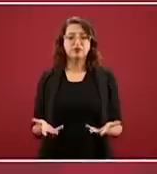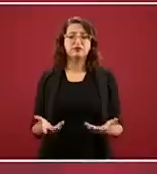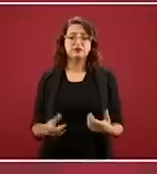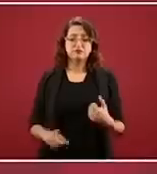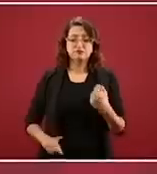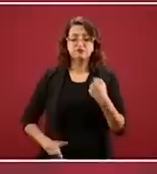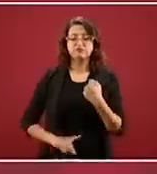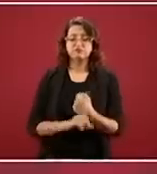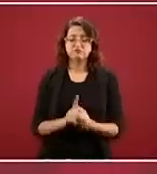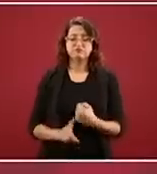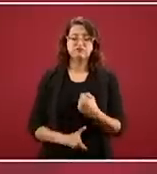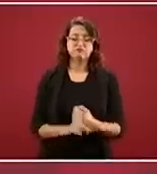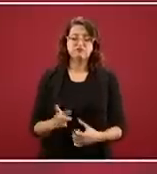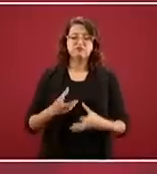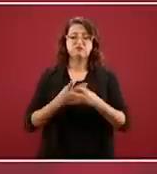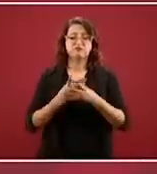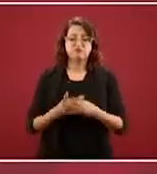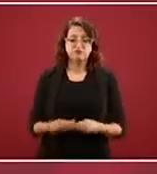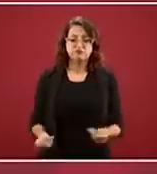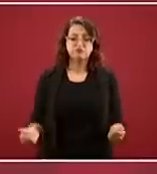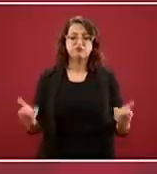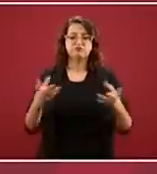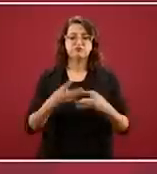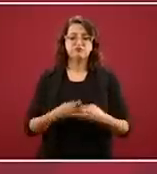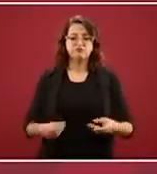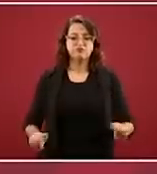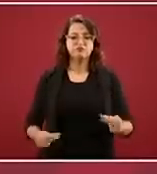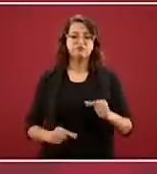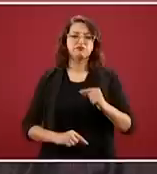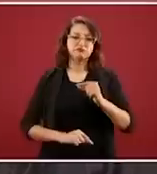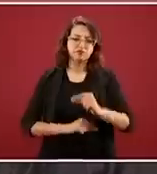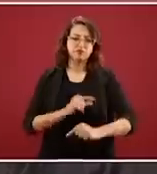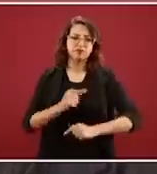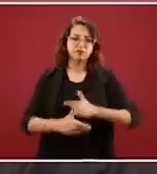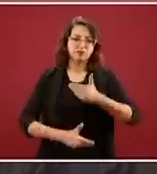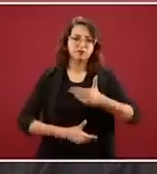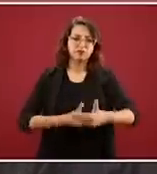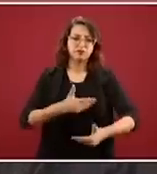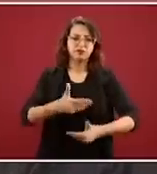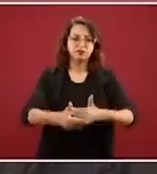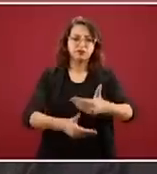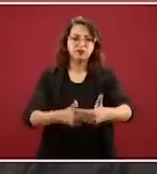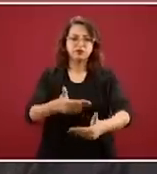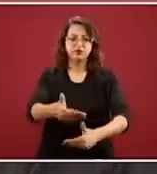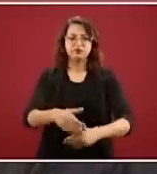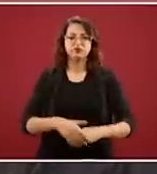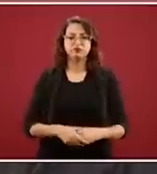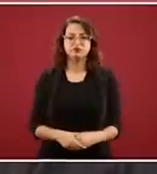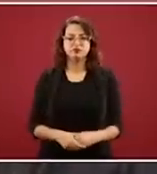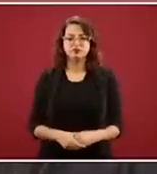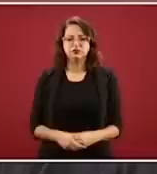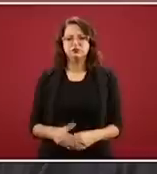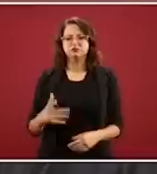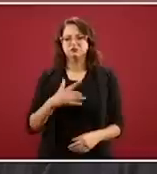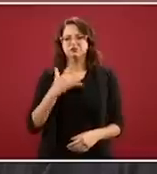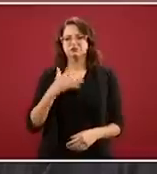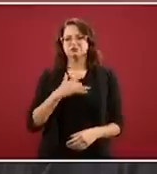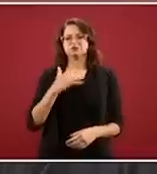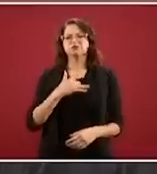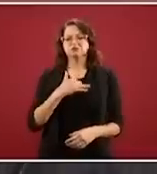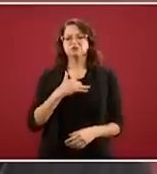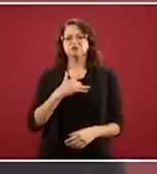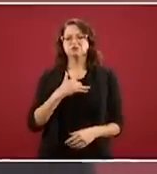resolviendo todo eso y avanzando, y estamos seguros de que vamos a